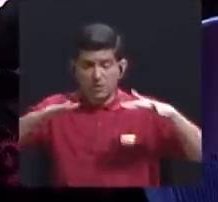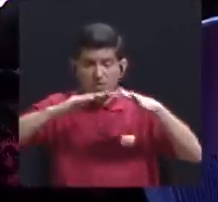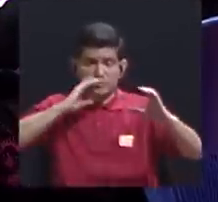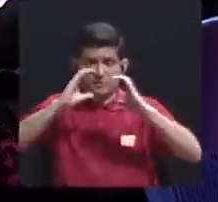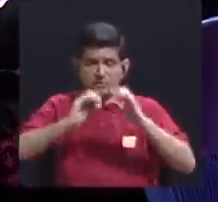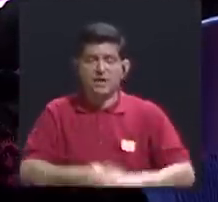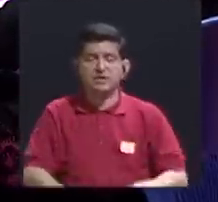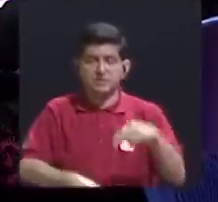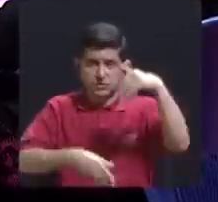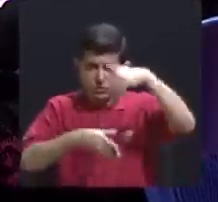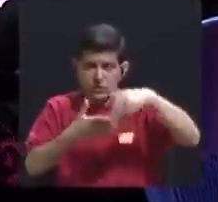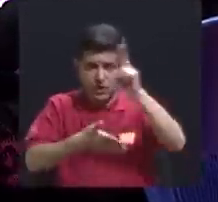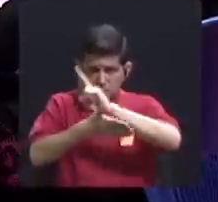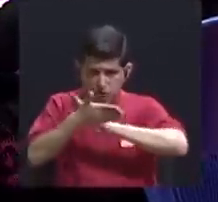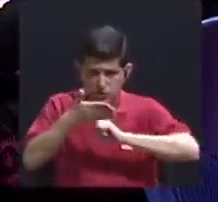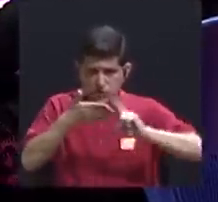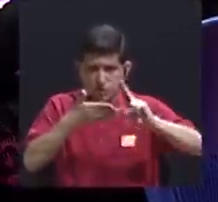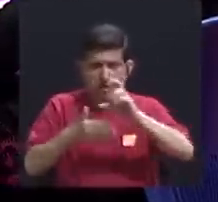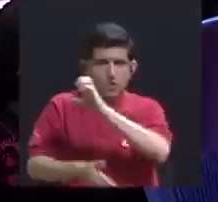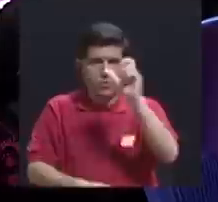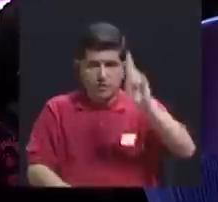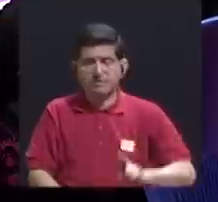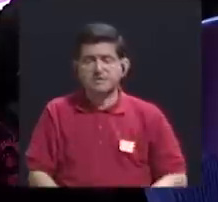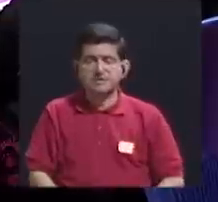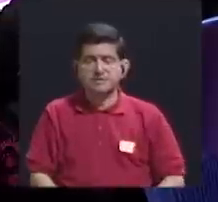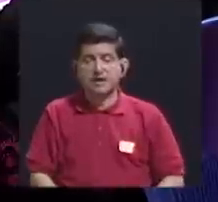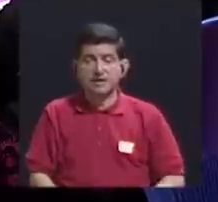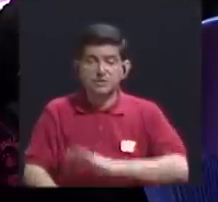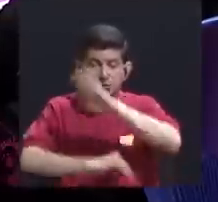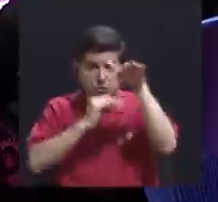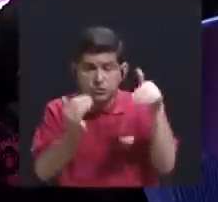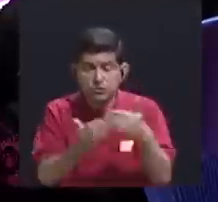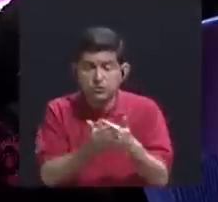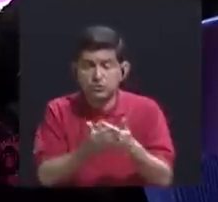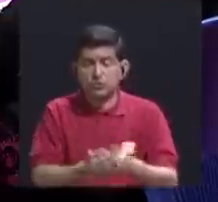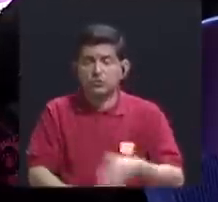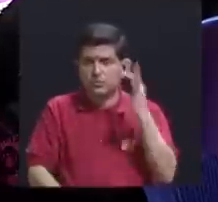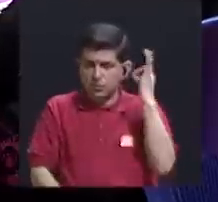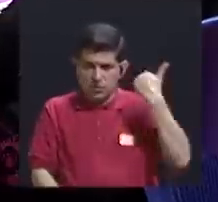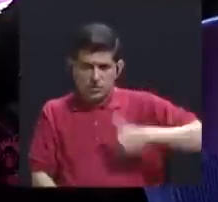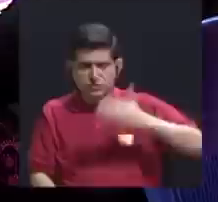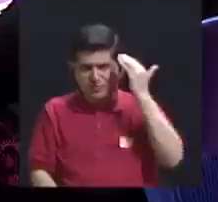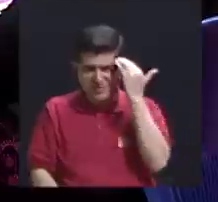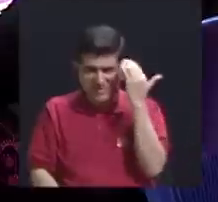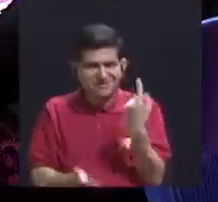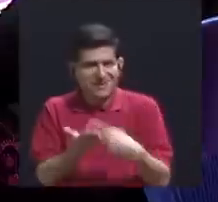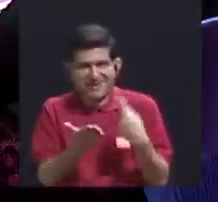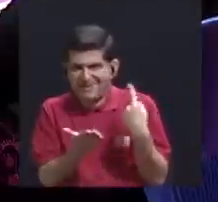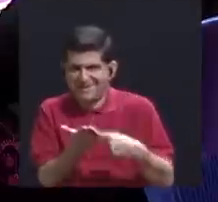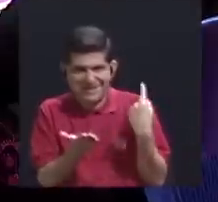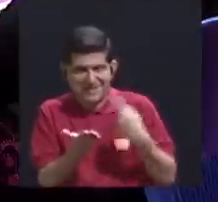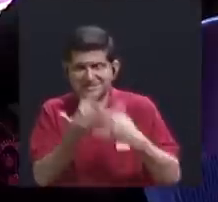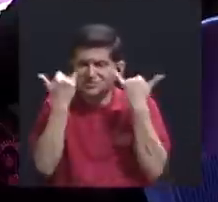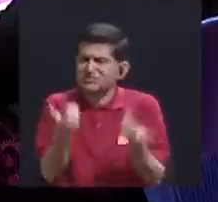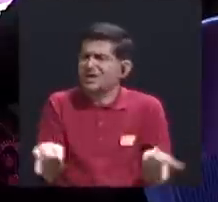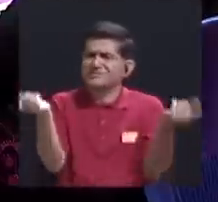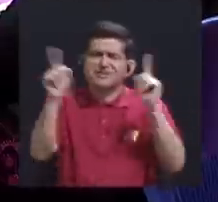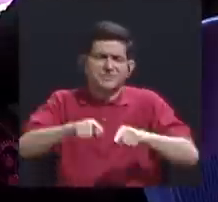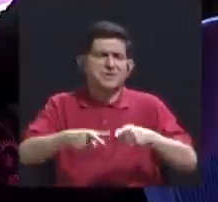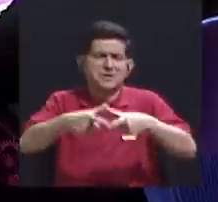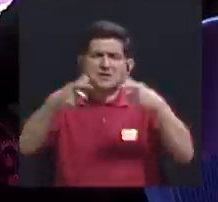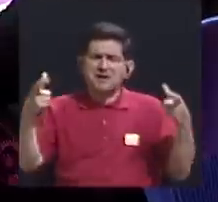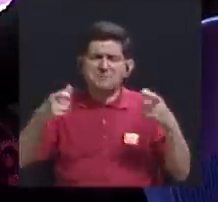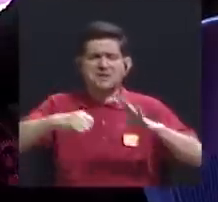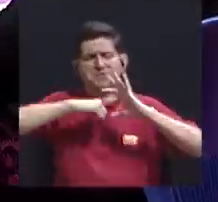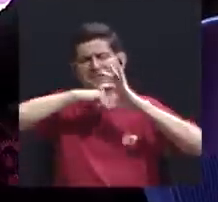de costa rica en un medio de la academia después todos y todas sabemos que esa discusión ya se ha dado en la mayor